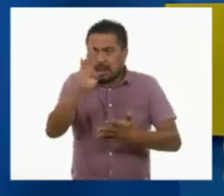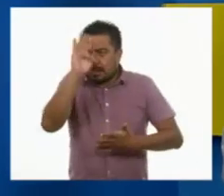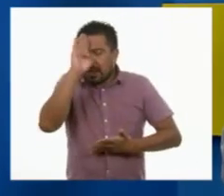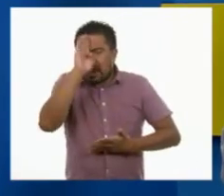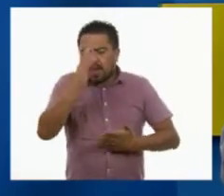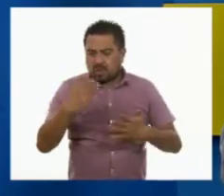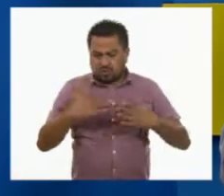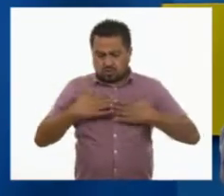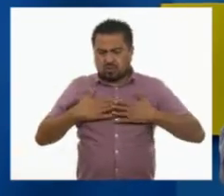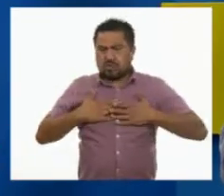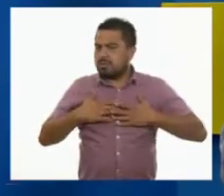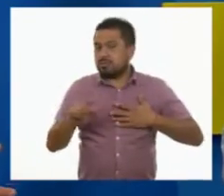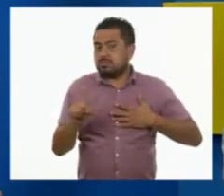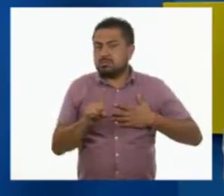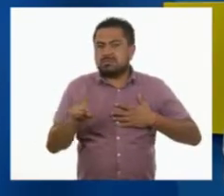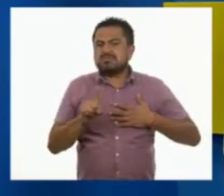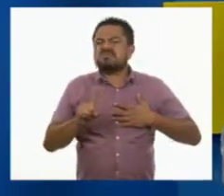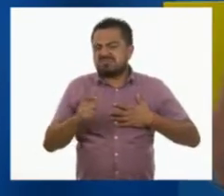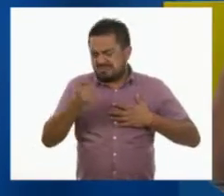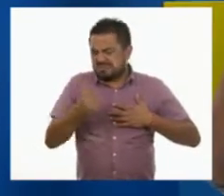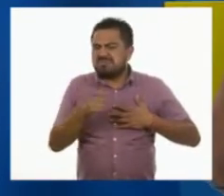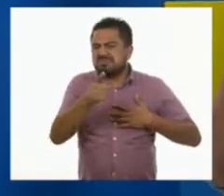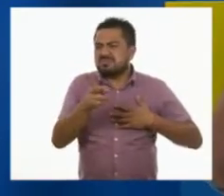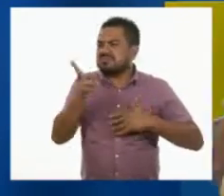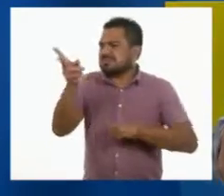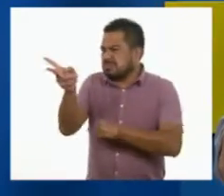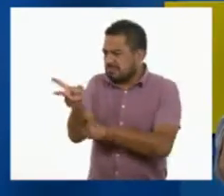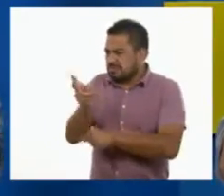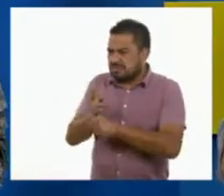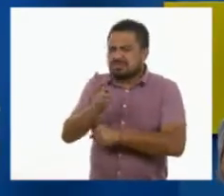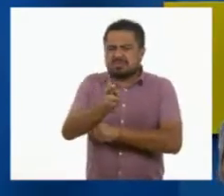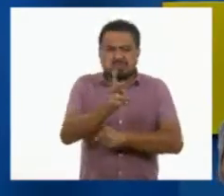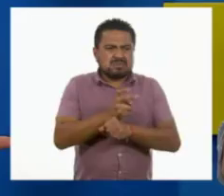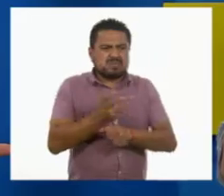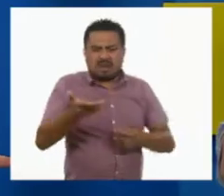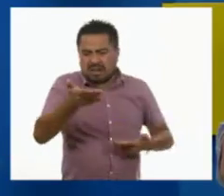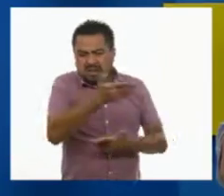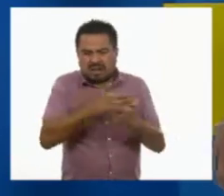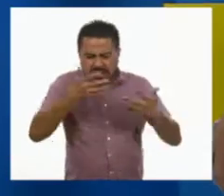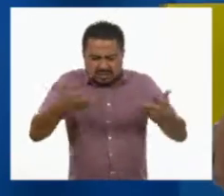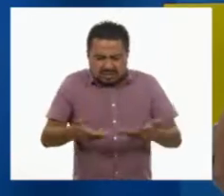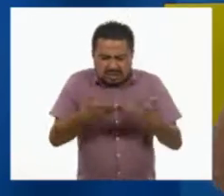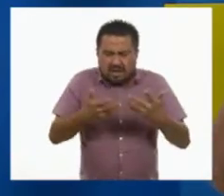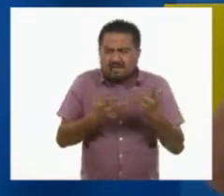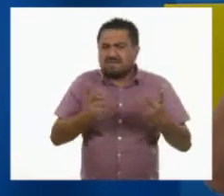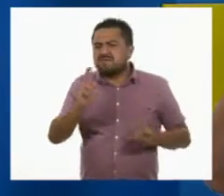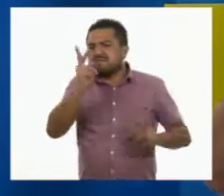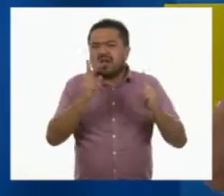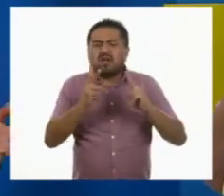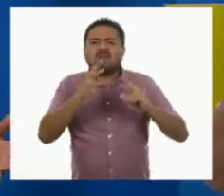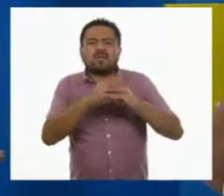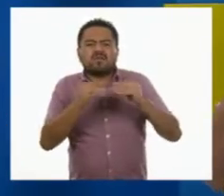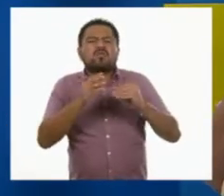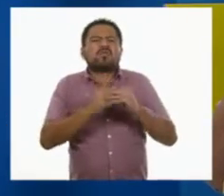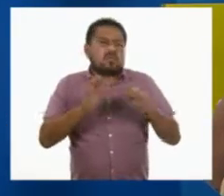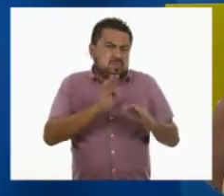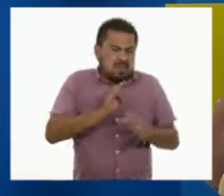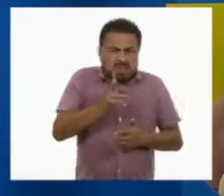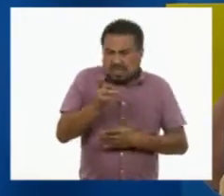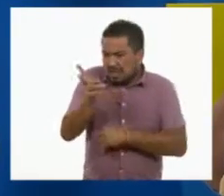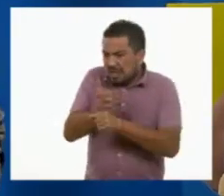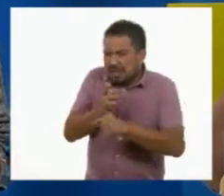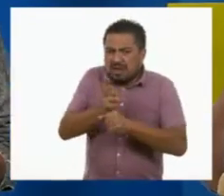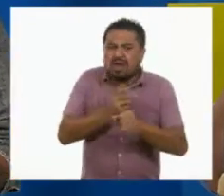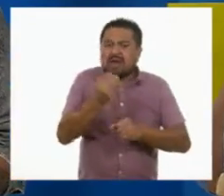en uno mismo. Les apuesto que si también invitamos a alguien a compartir una ensalada de verdura o de fruta, en fin,